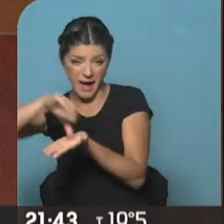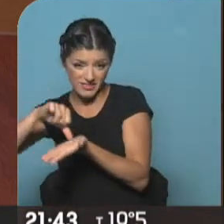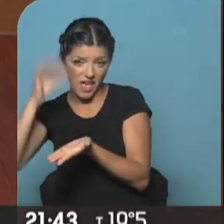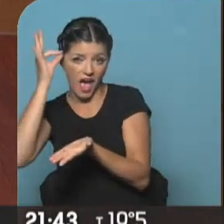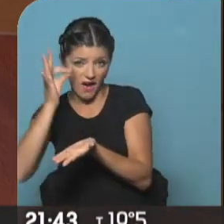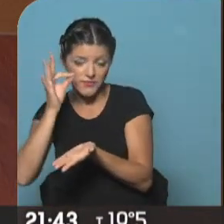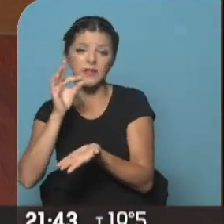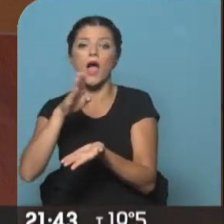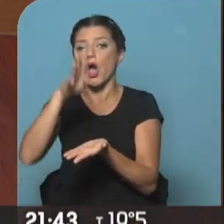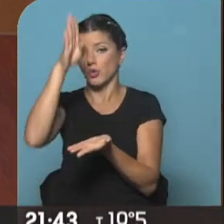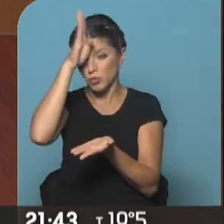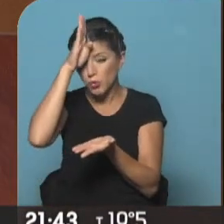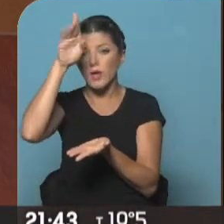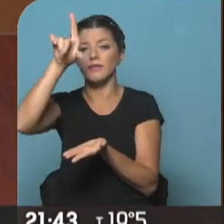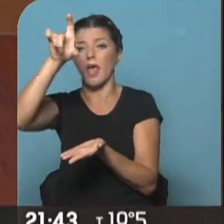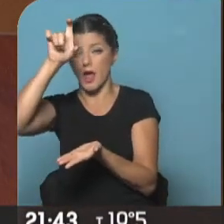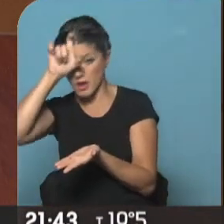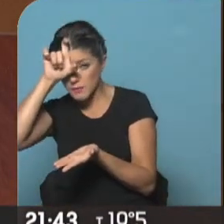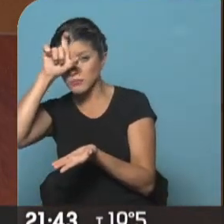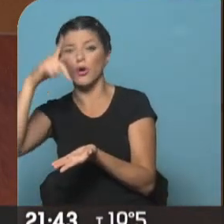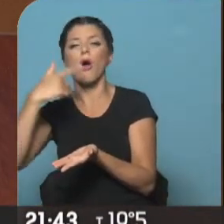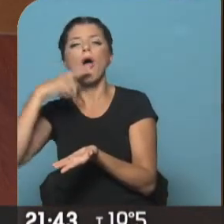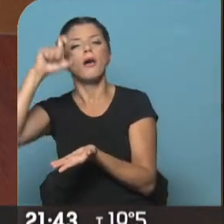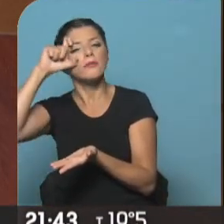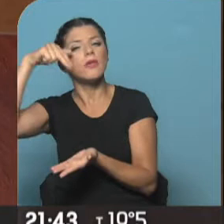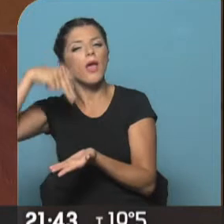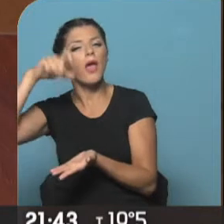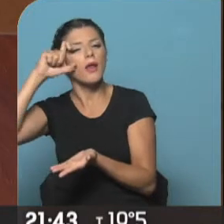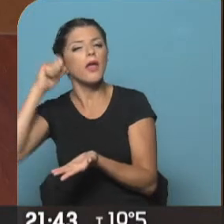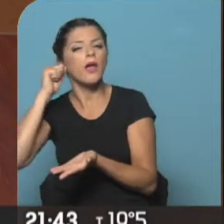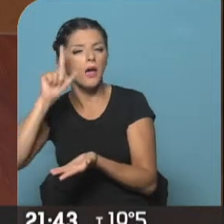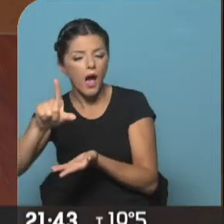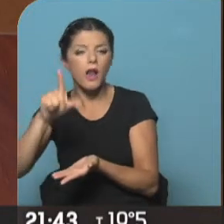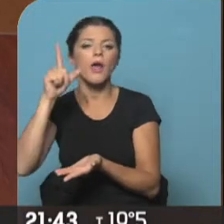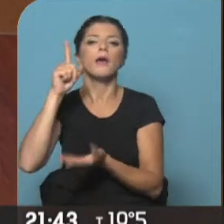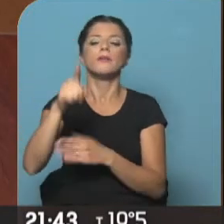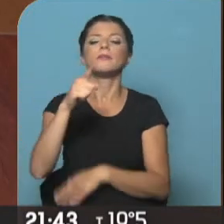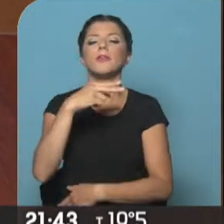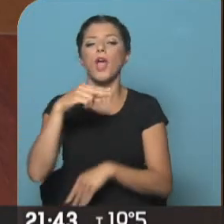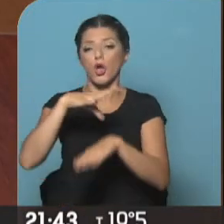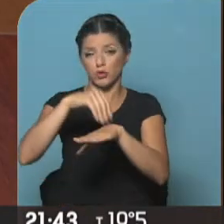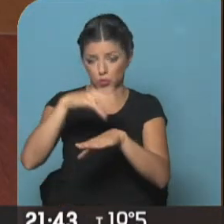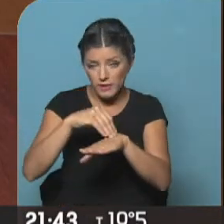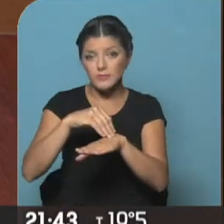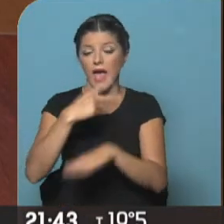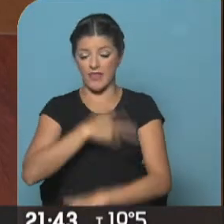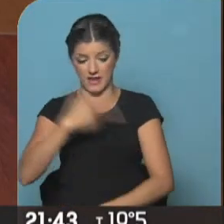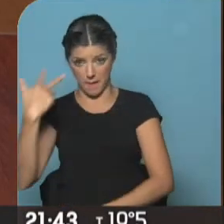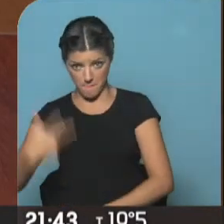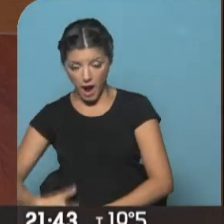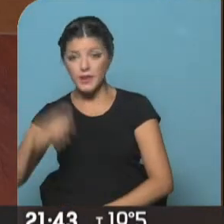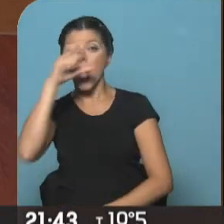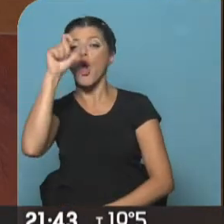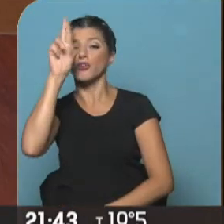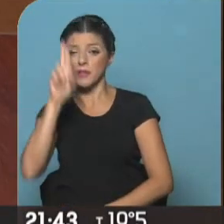Túnez, Egipto o Senegal. Encontramos a Suecia, Dinamarca, Costa Rica e Irán. De aquí saldrá